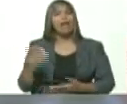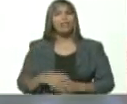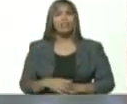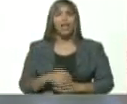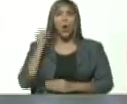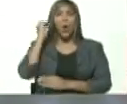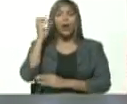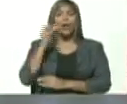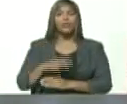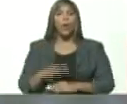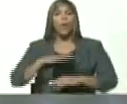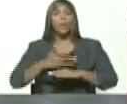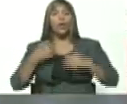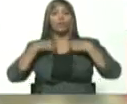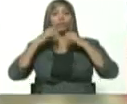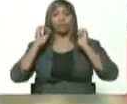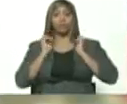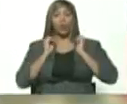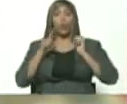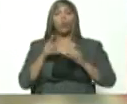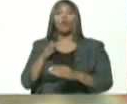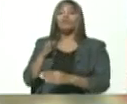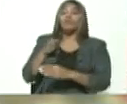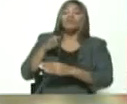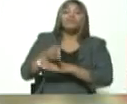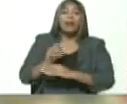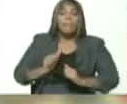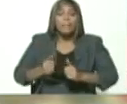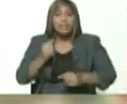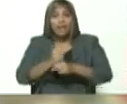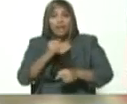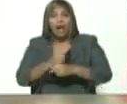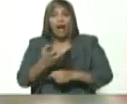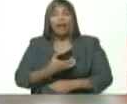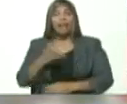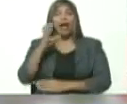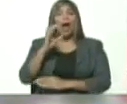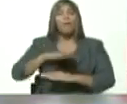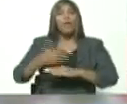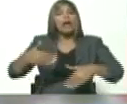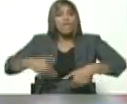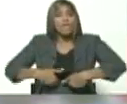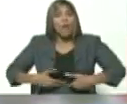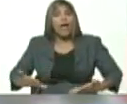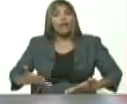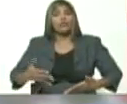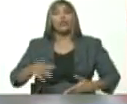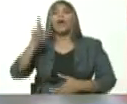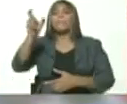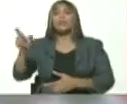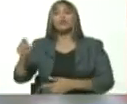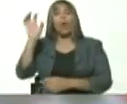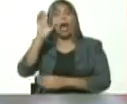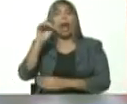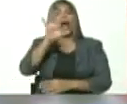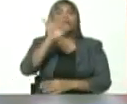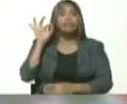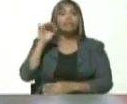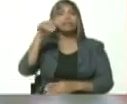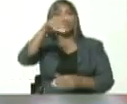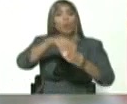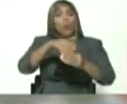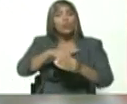Y luego Aristóbulo llegó a la alcaldía de Caracas por su esfuerzo y el voto del pueblo. Y así